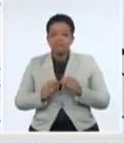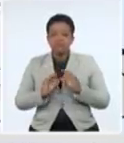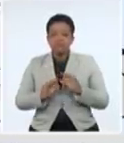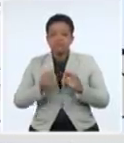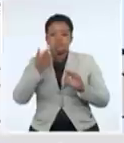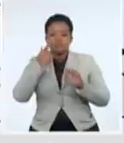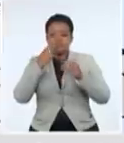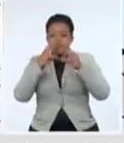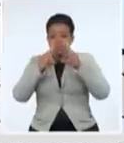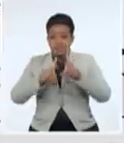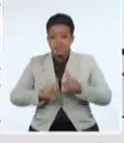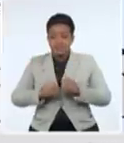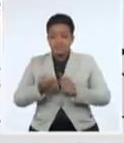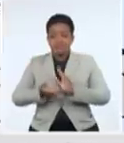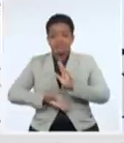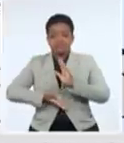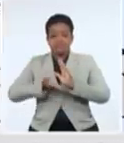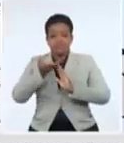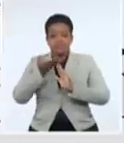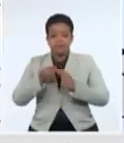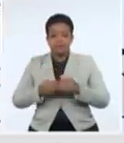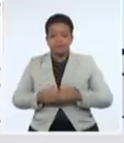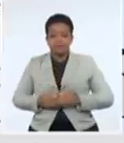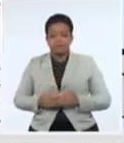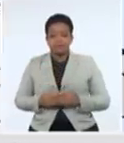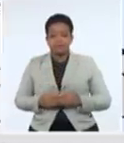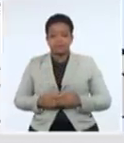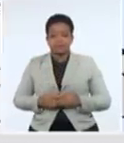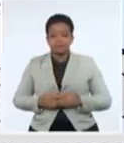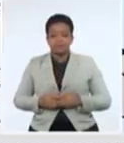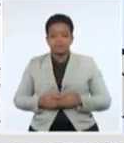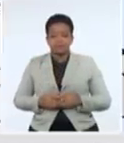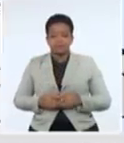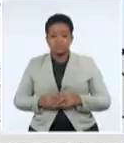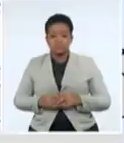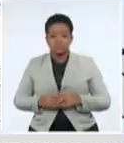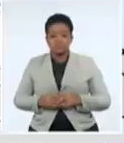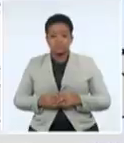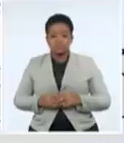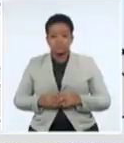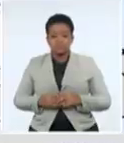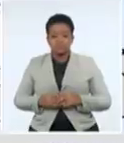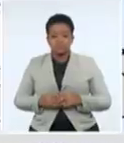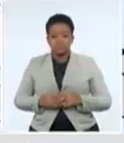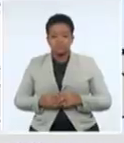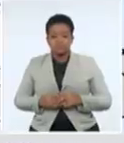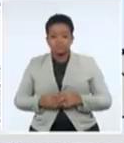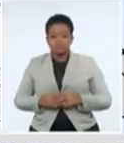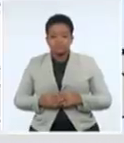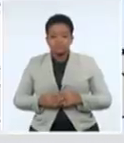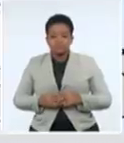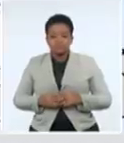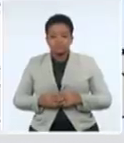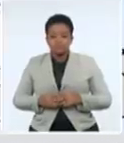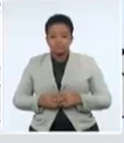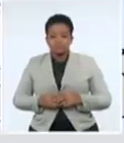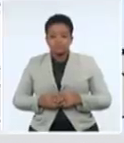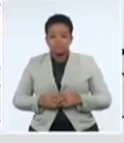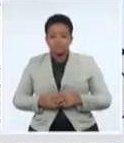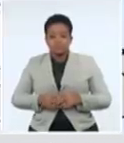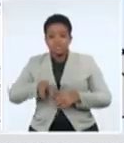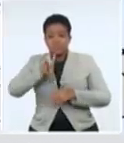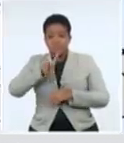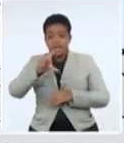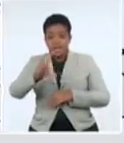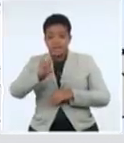cifras elevadas para el comportamiento de la enfermedad en nuestro país. 79 en Villa Clara,